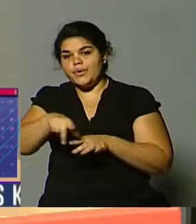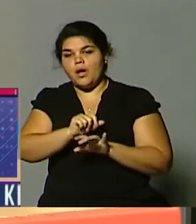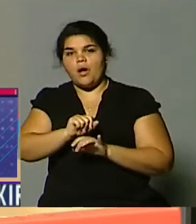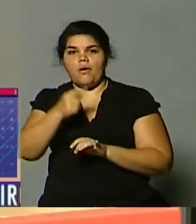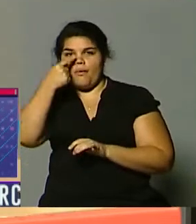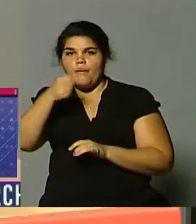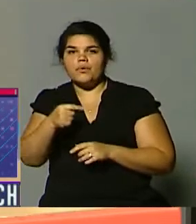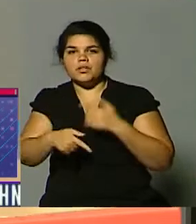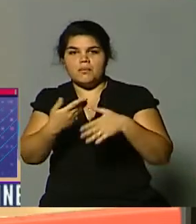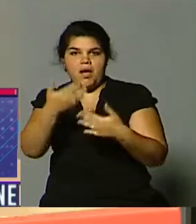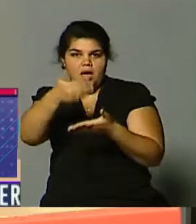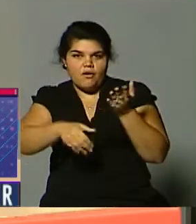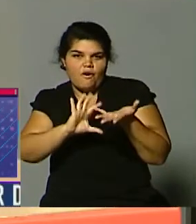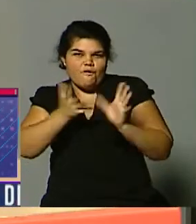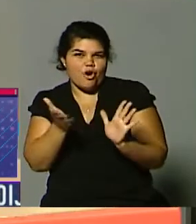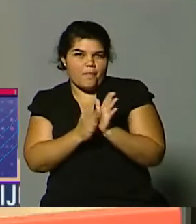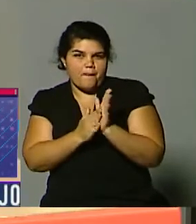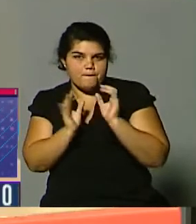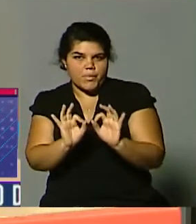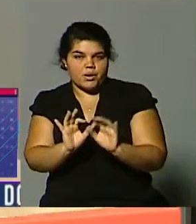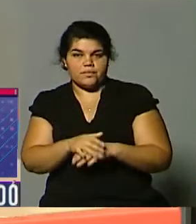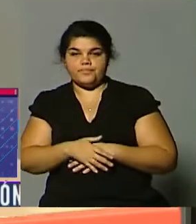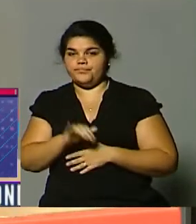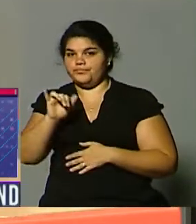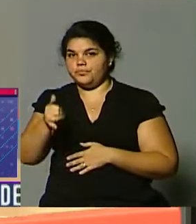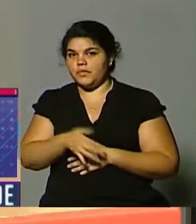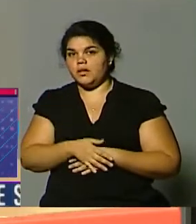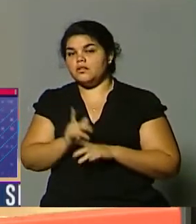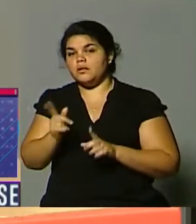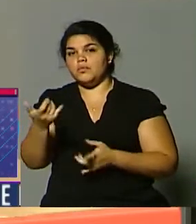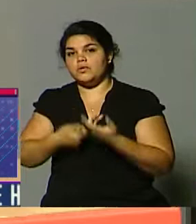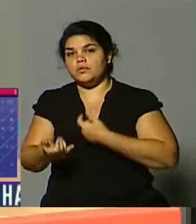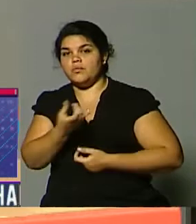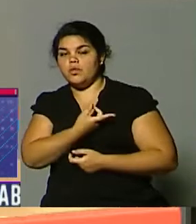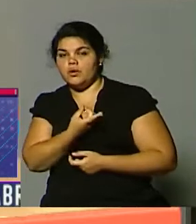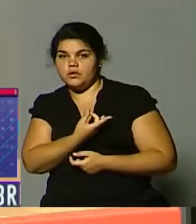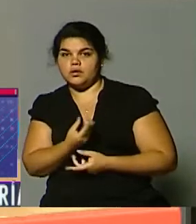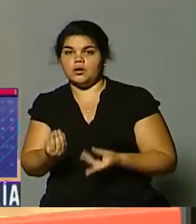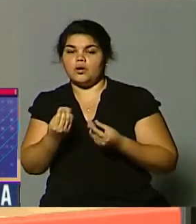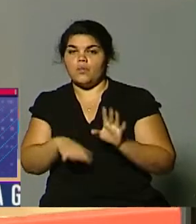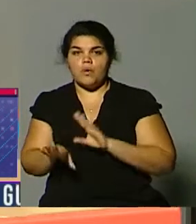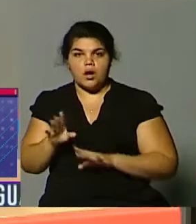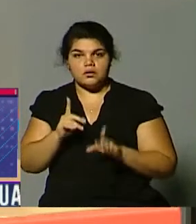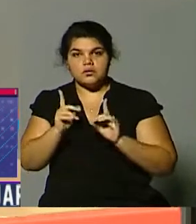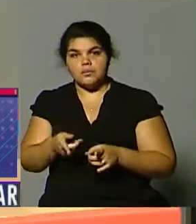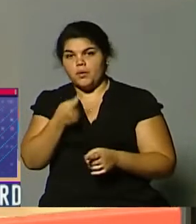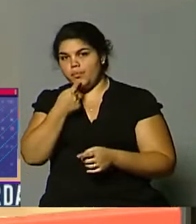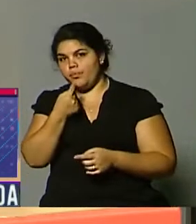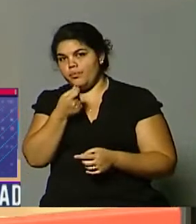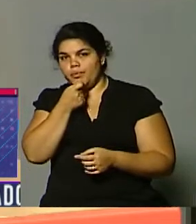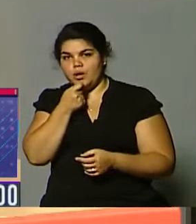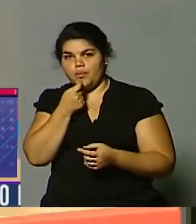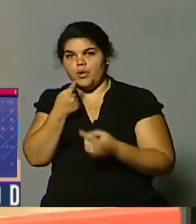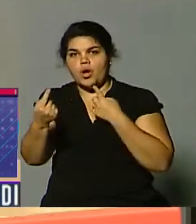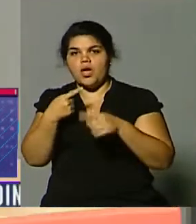postre. Exacto. Bueno, entonces repasamos, Mariela, cómo tienen que hacer, dónde tienen que ir y, por ejemplo, si lo quieren consultar por internet, ¿dónde